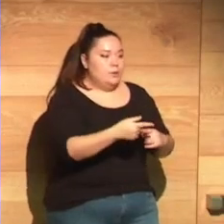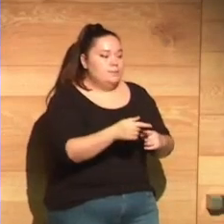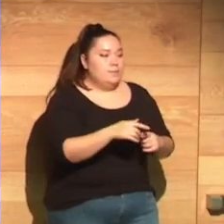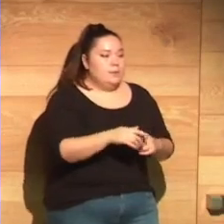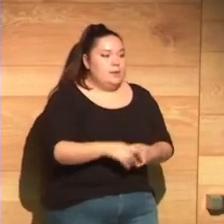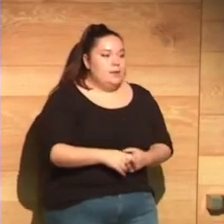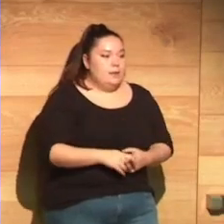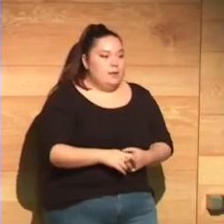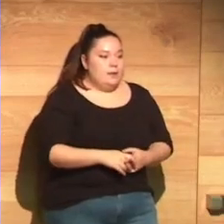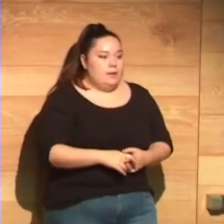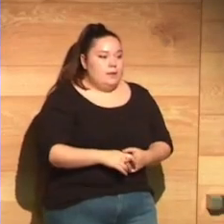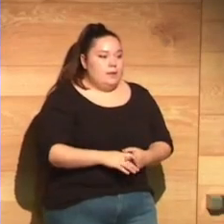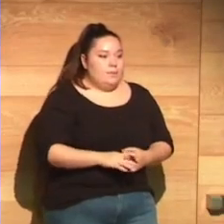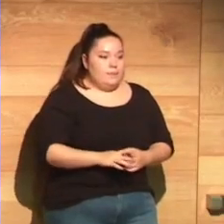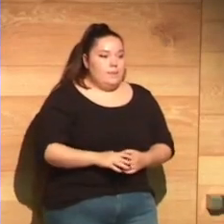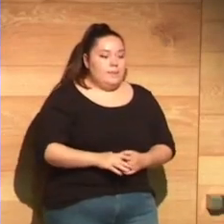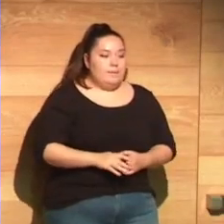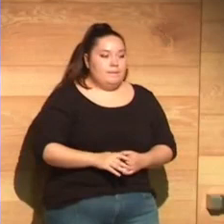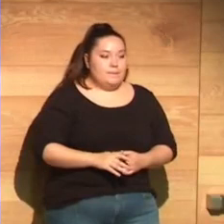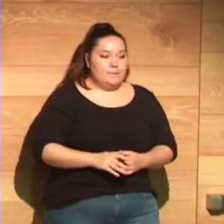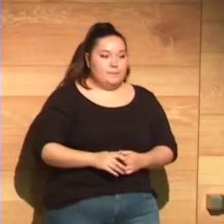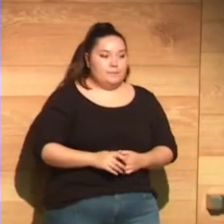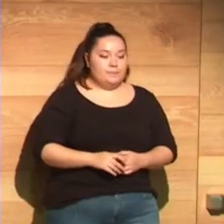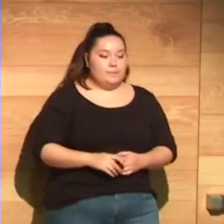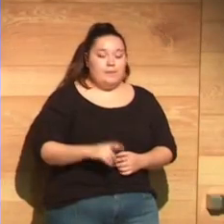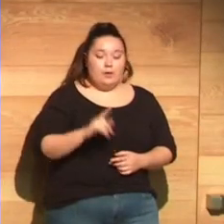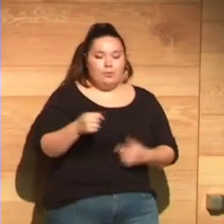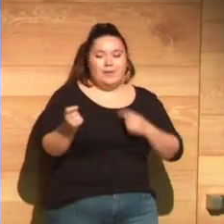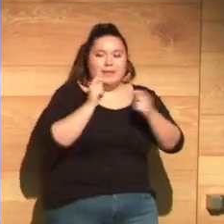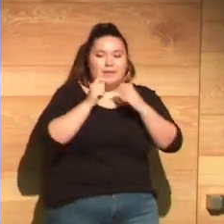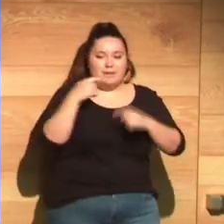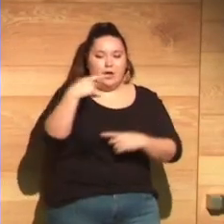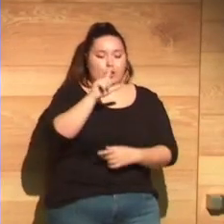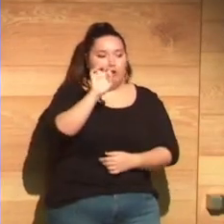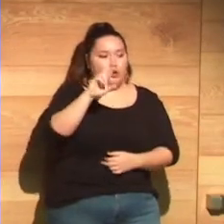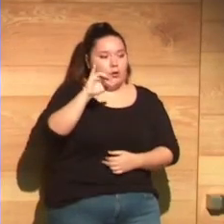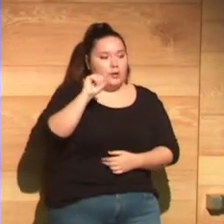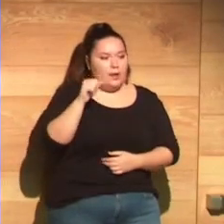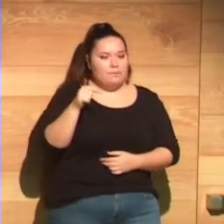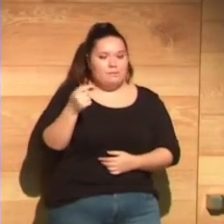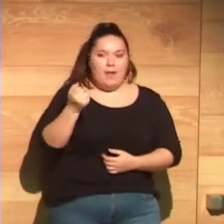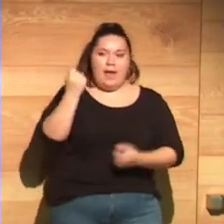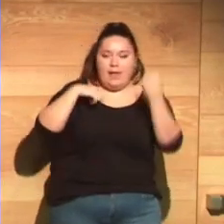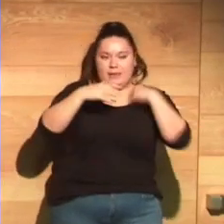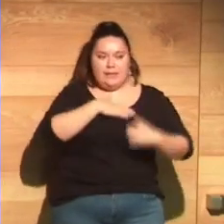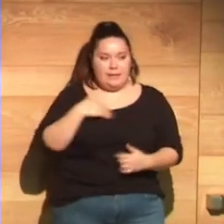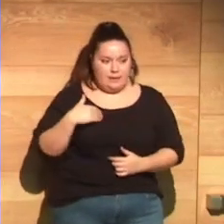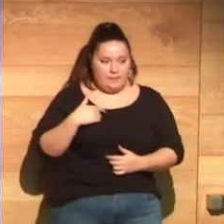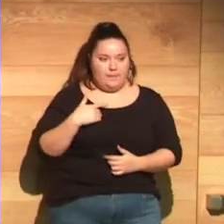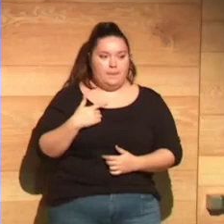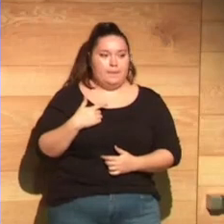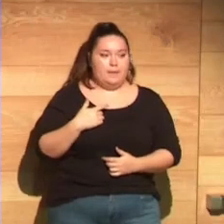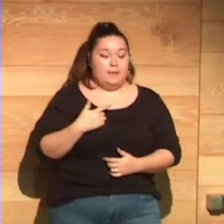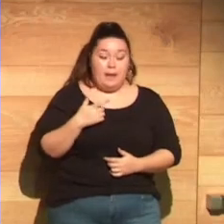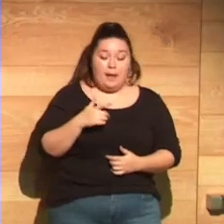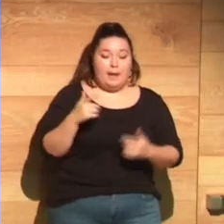sea, tuvo una época en que encadenó muchas películas de ese estilo y ella misma se queja, ¿no? Sí, fíjate que leí una entrevista de Gloria Steinem